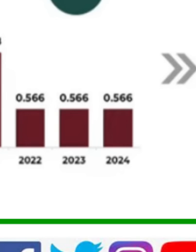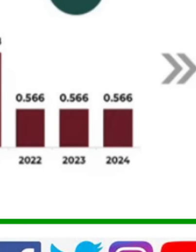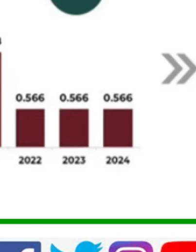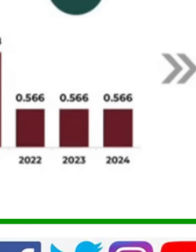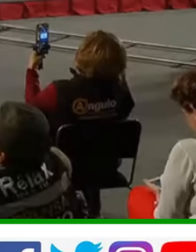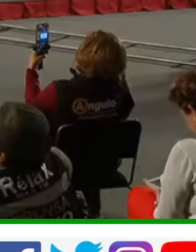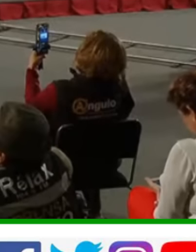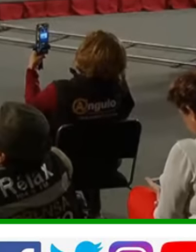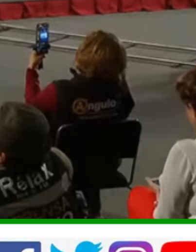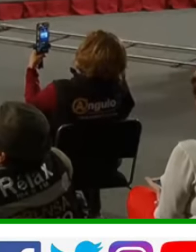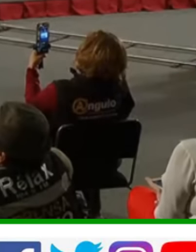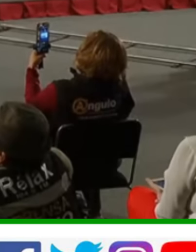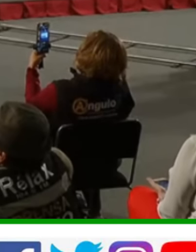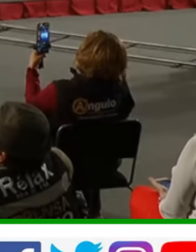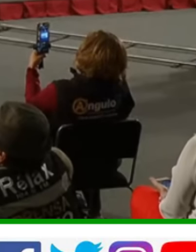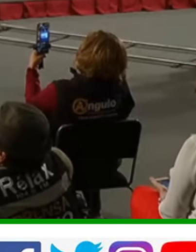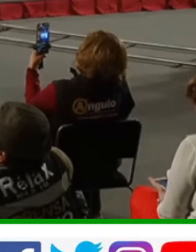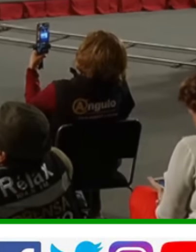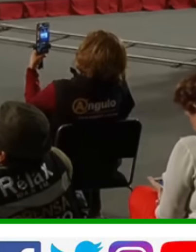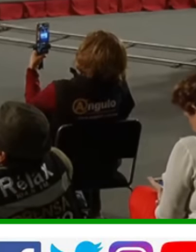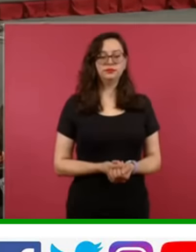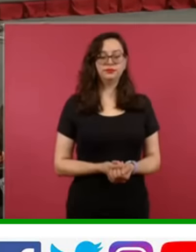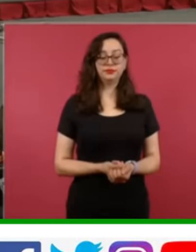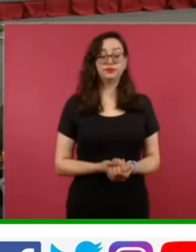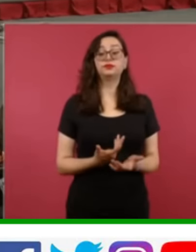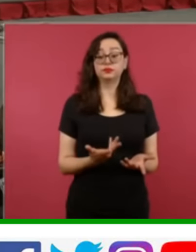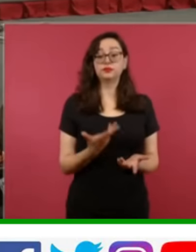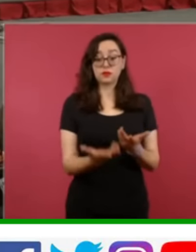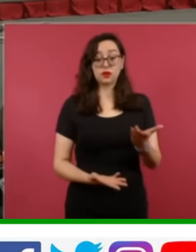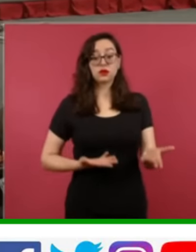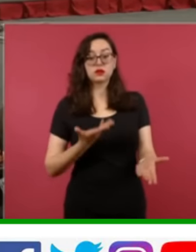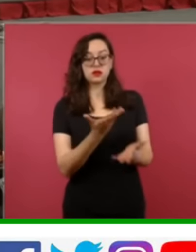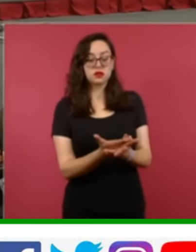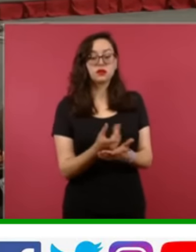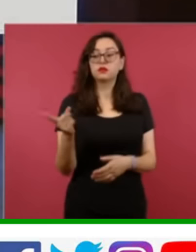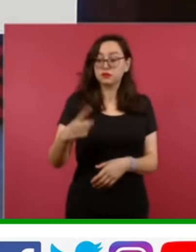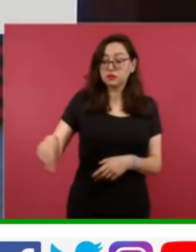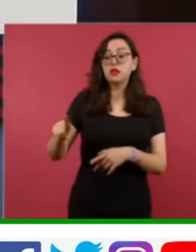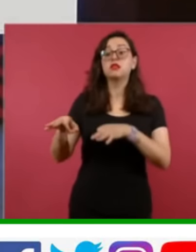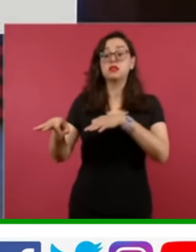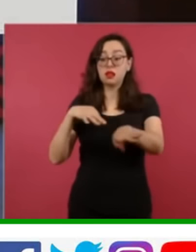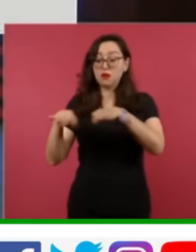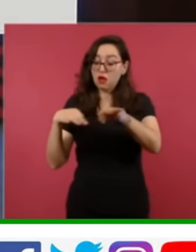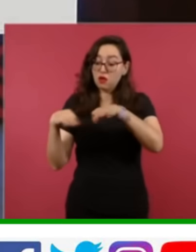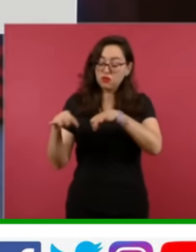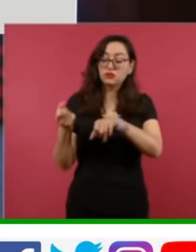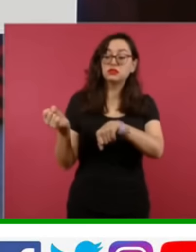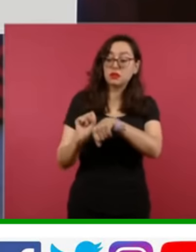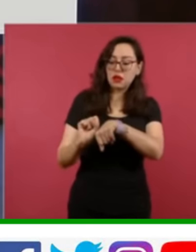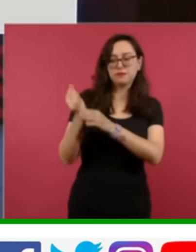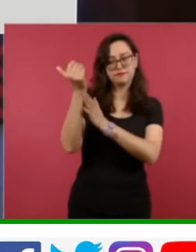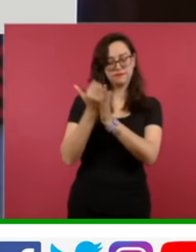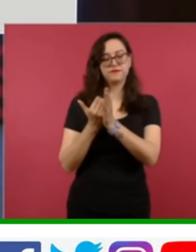Adelante. También esta reforma disminuyó las semanas de cotización para jubilarte. De 25